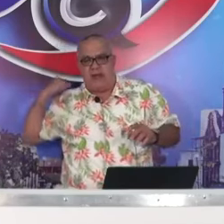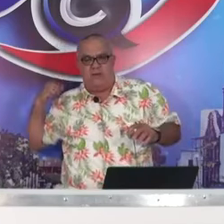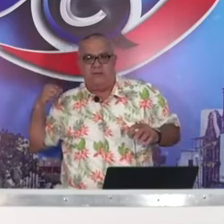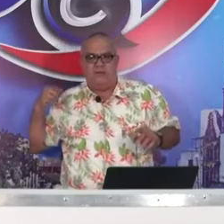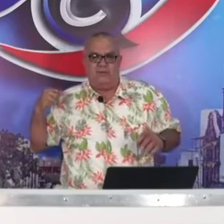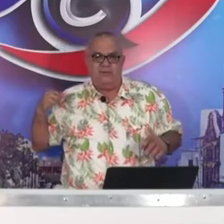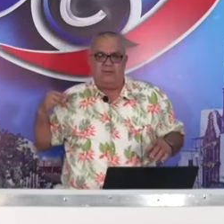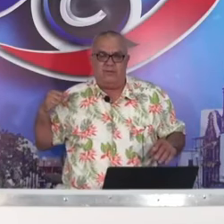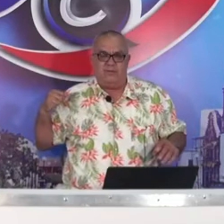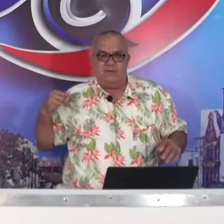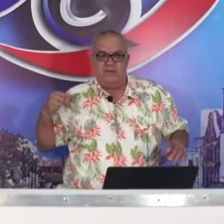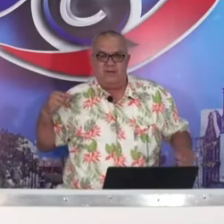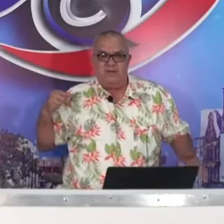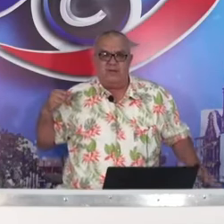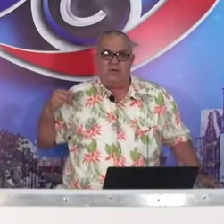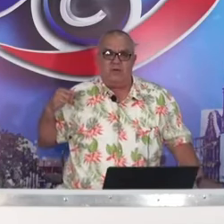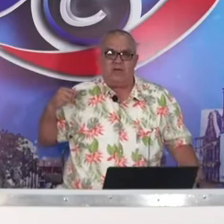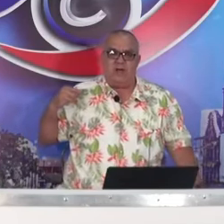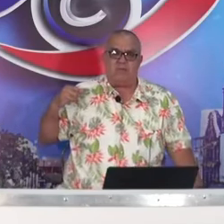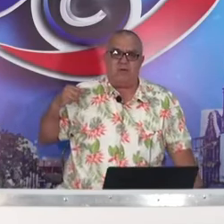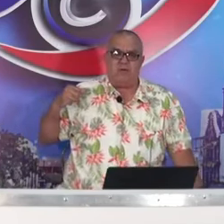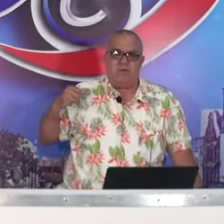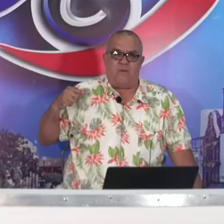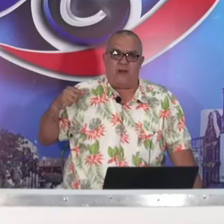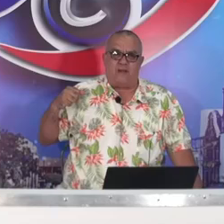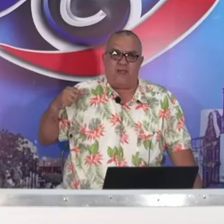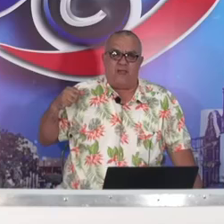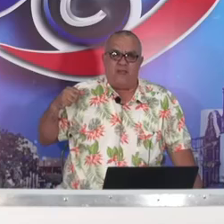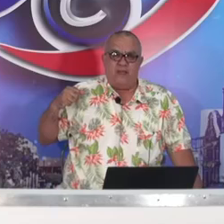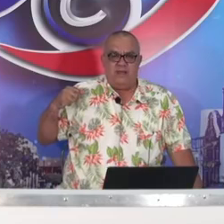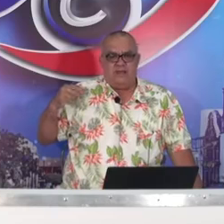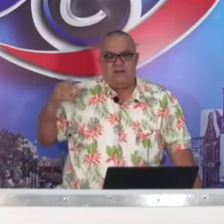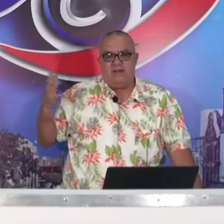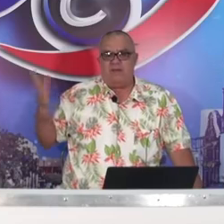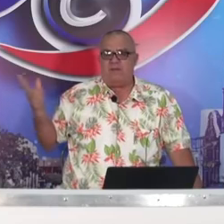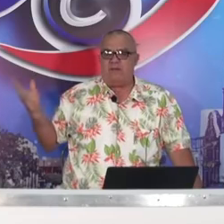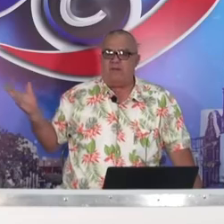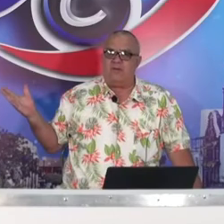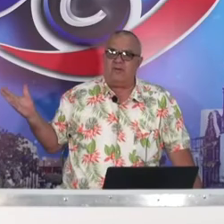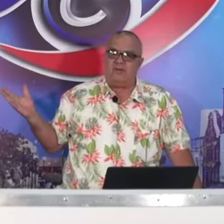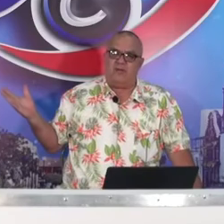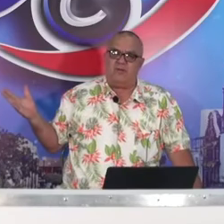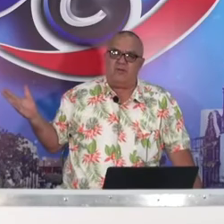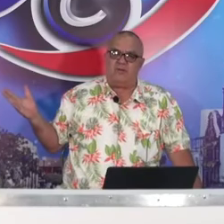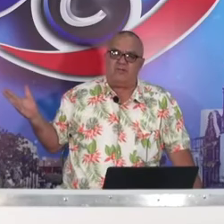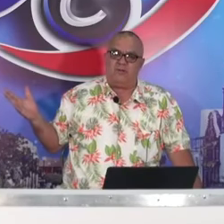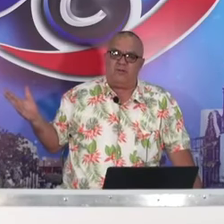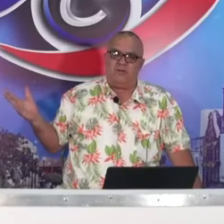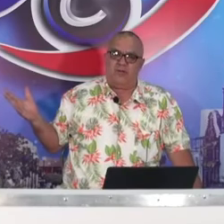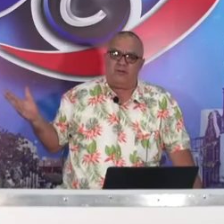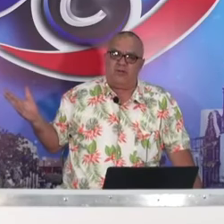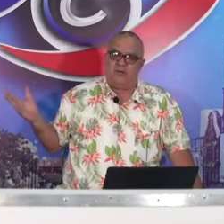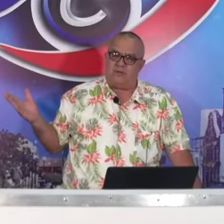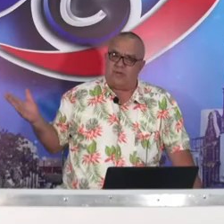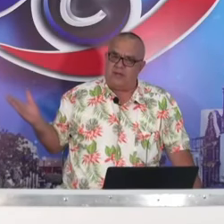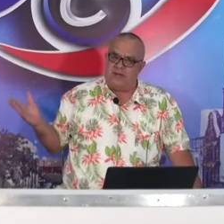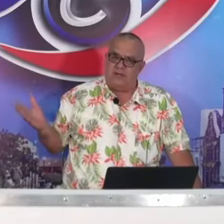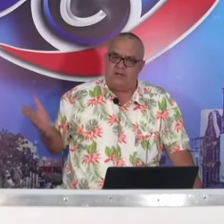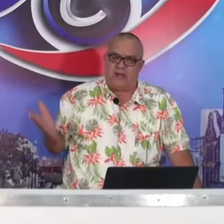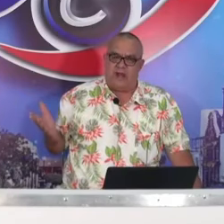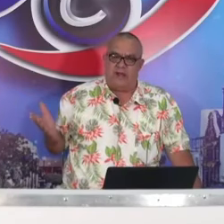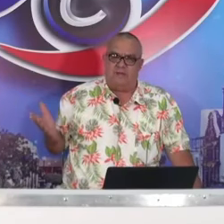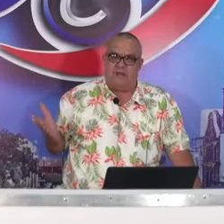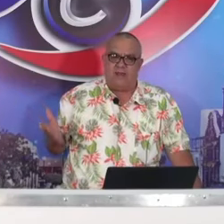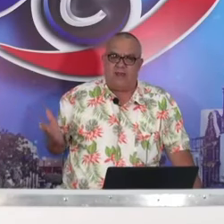la mano. Mi amigo Gerardo Padilla Fuerte, ¿qué pasó, contador? Pues yo pensé que usted era